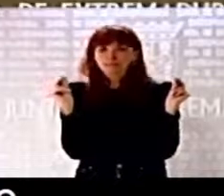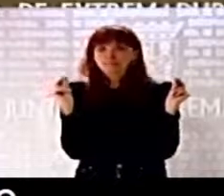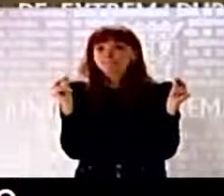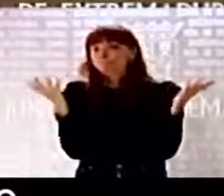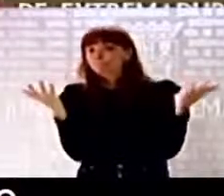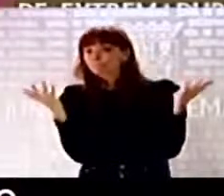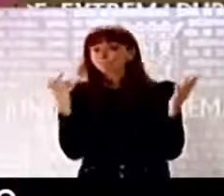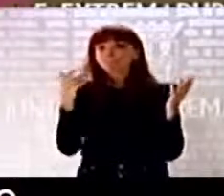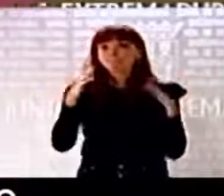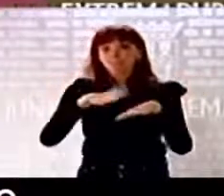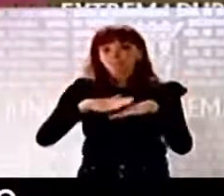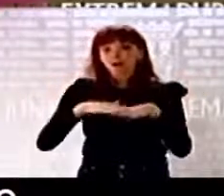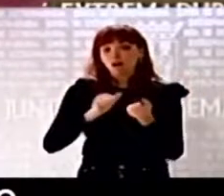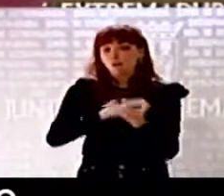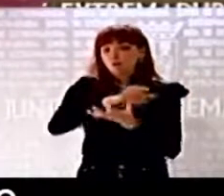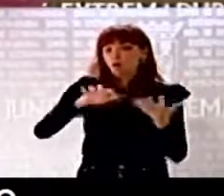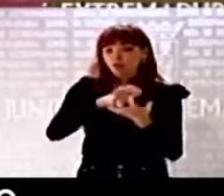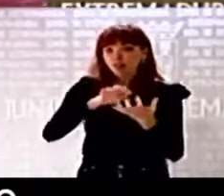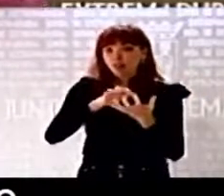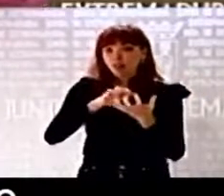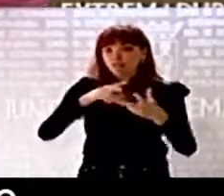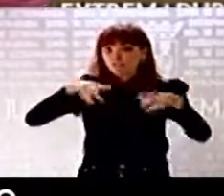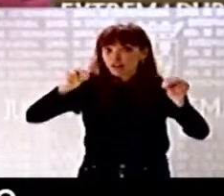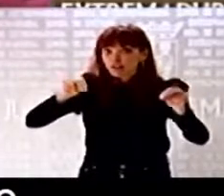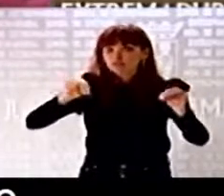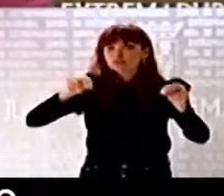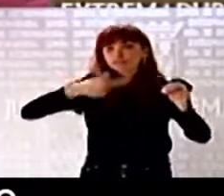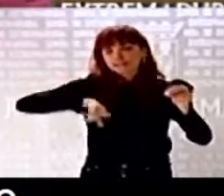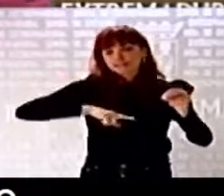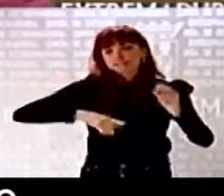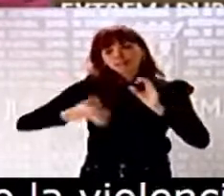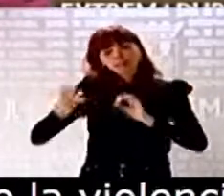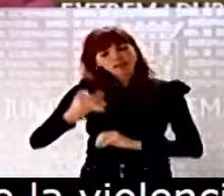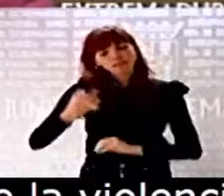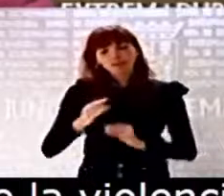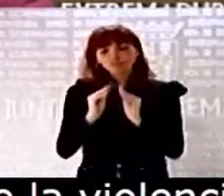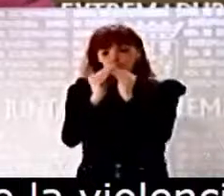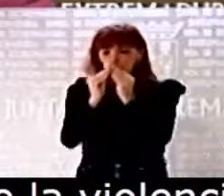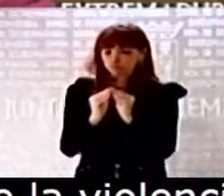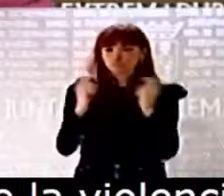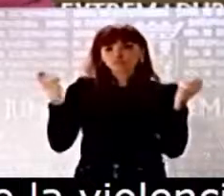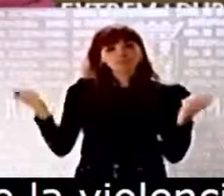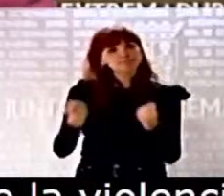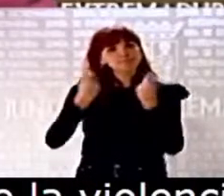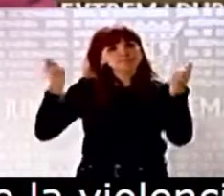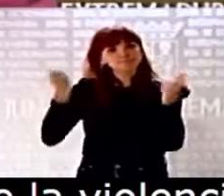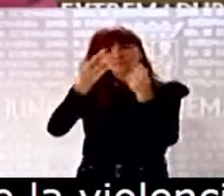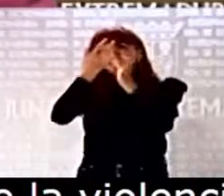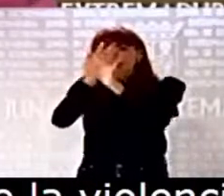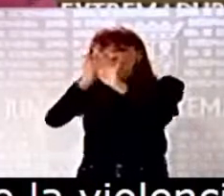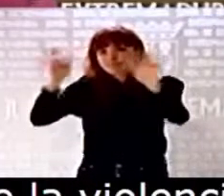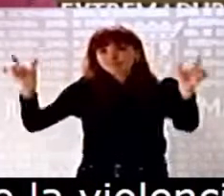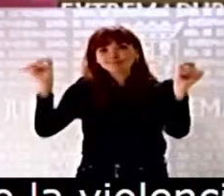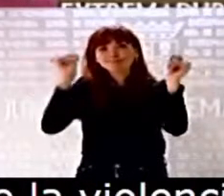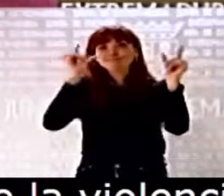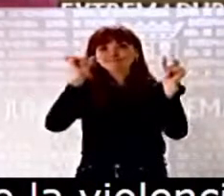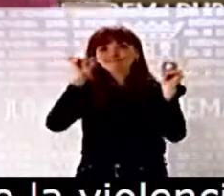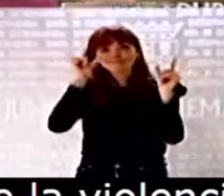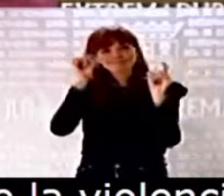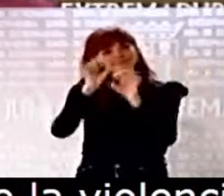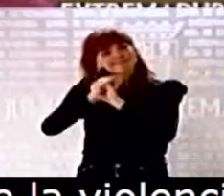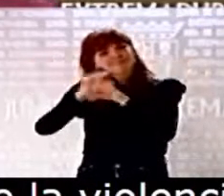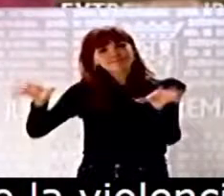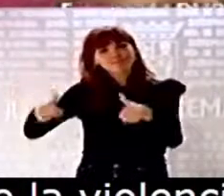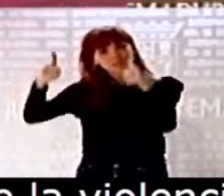Y para que la violencia no tenga lugar, tenemos que seguir haciendo importantes campañas de concienciación y sensibilización y un